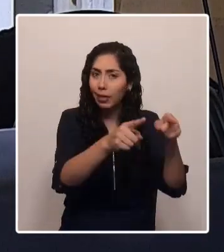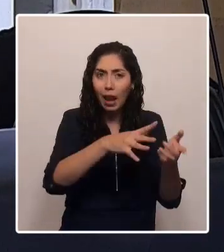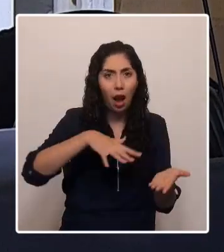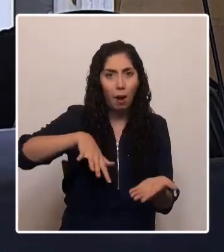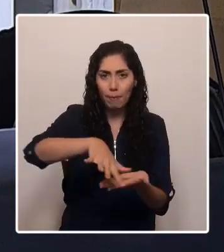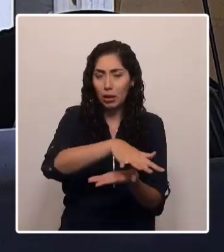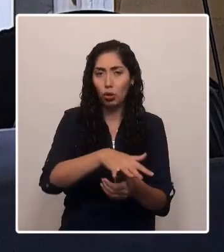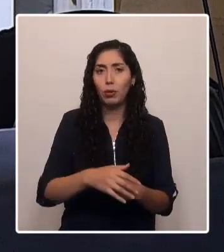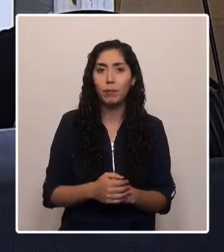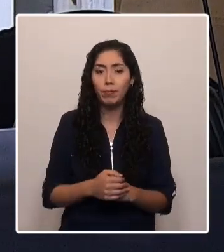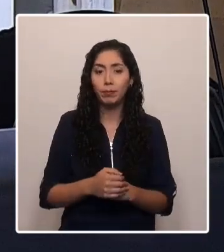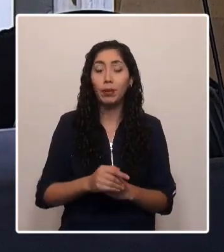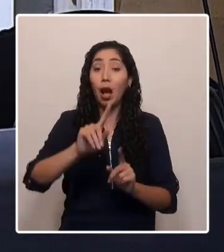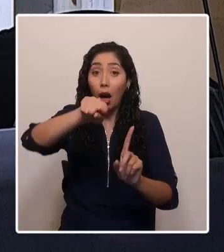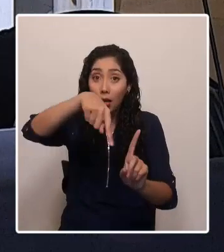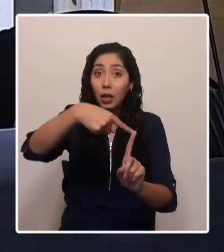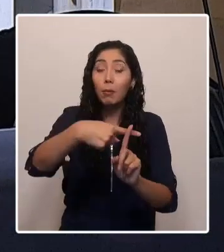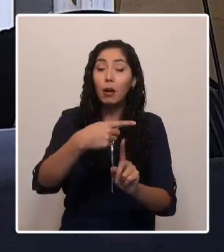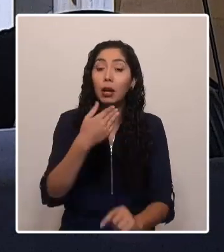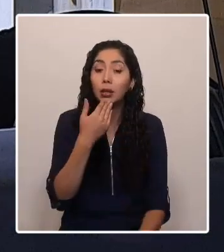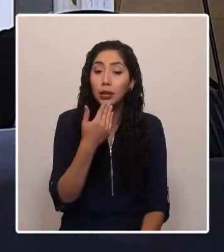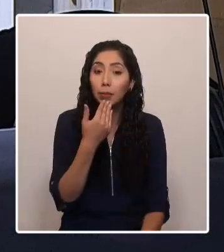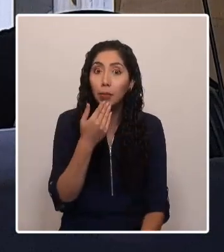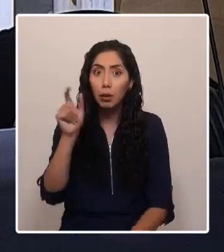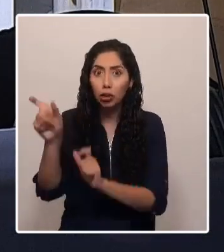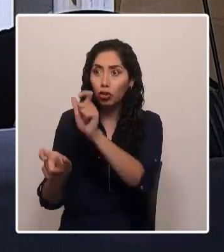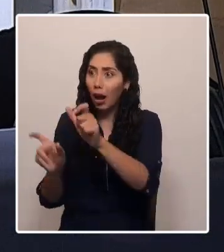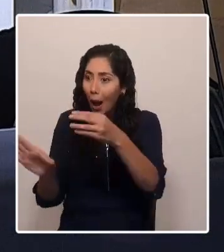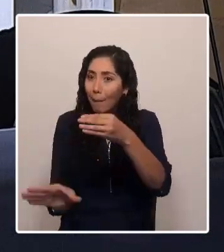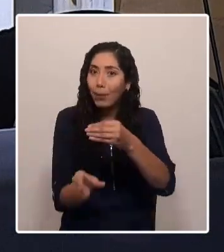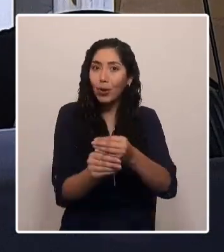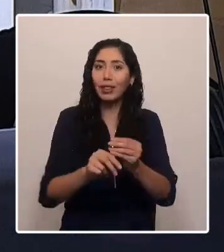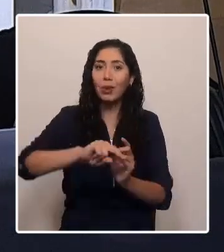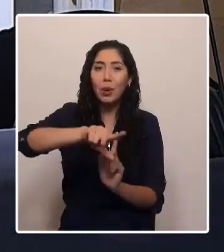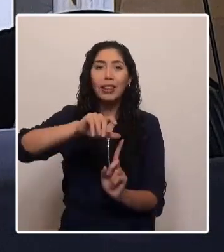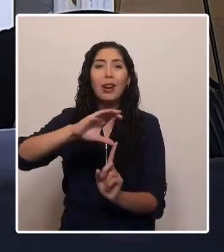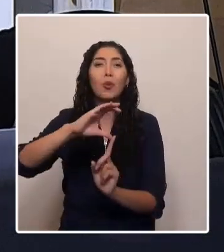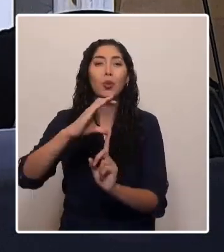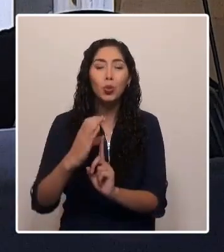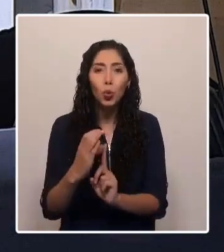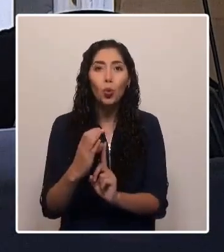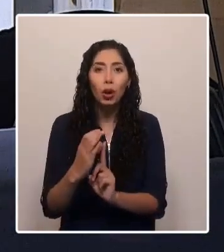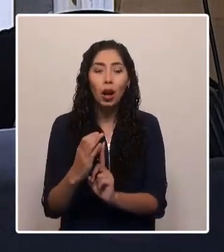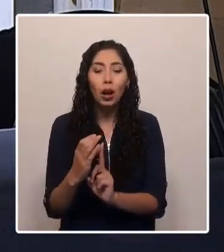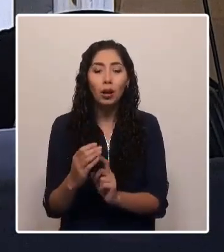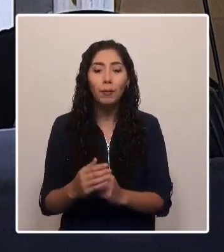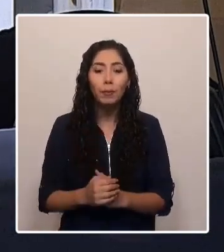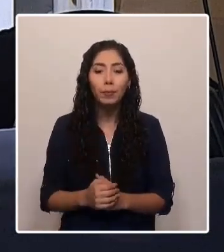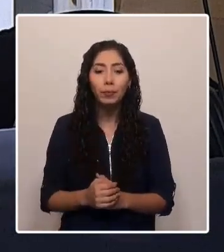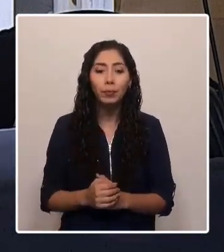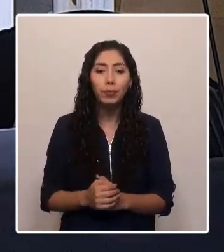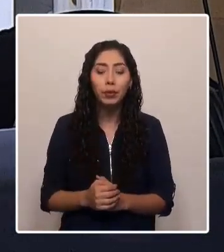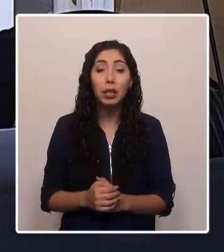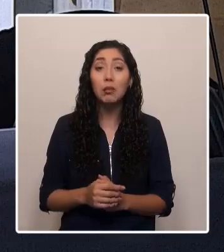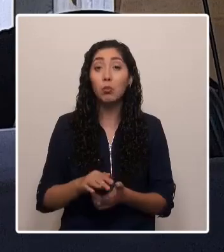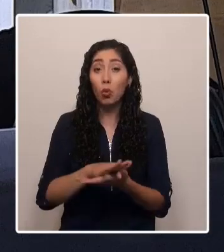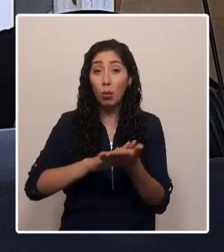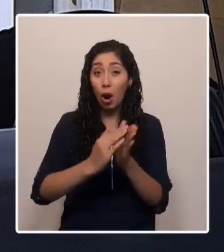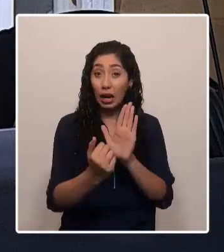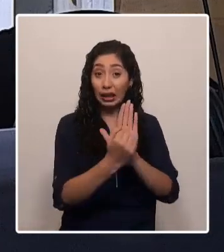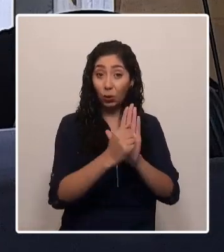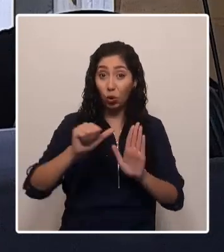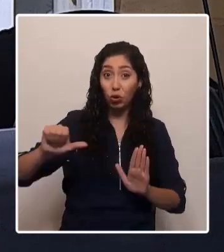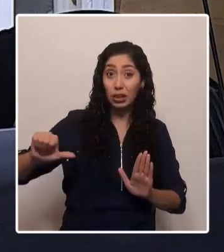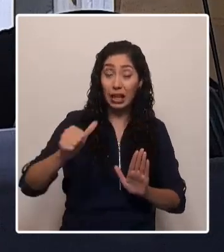a quienes han hecho de su vida un aporte a nuestra cultura, que será precisamente la afectada si es que el artículo 6 del informe, tal y como